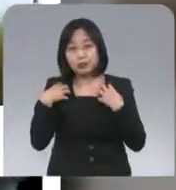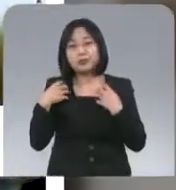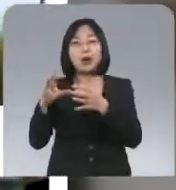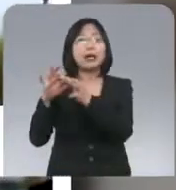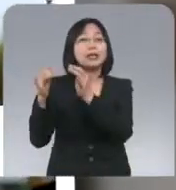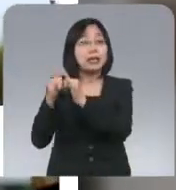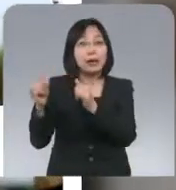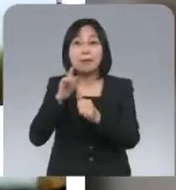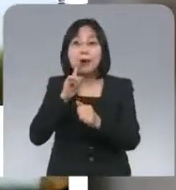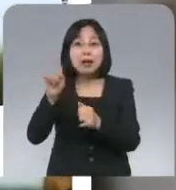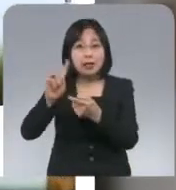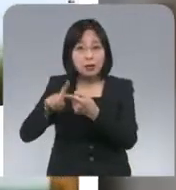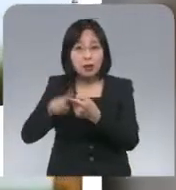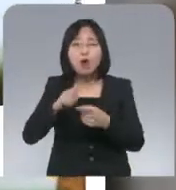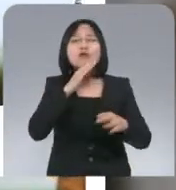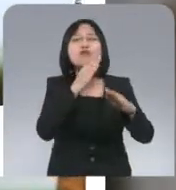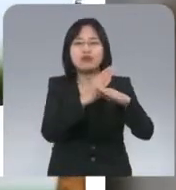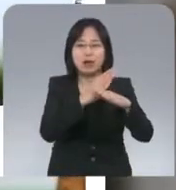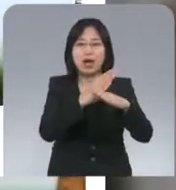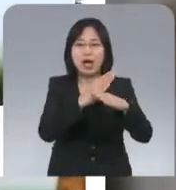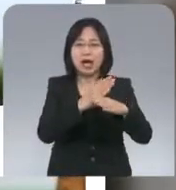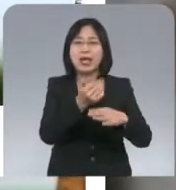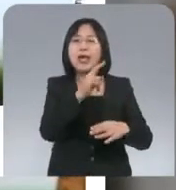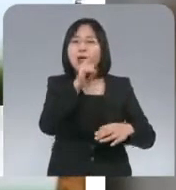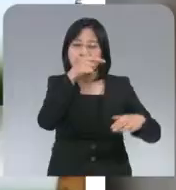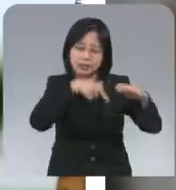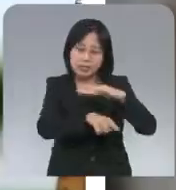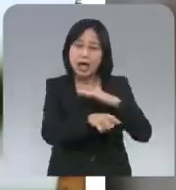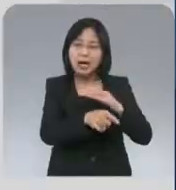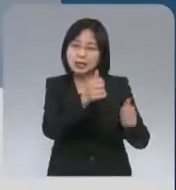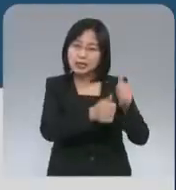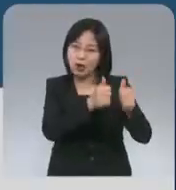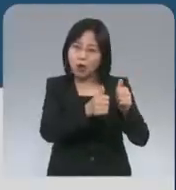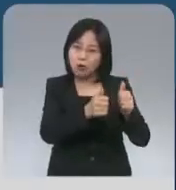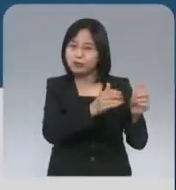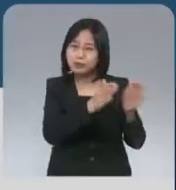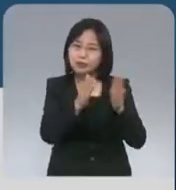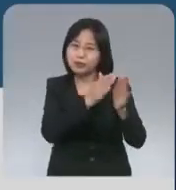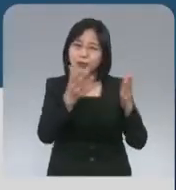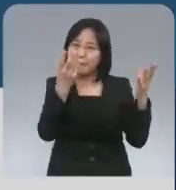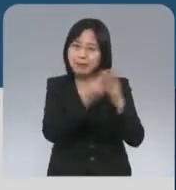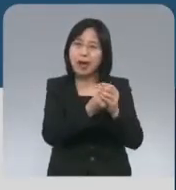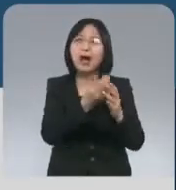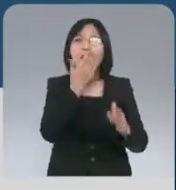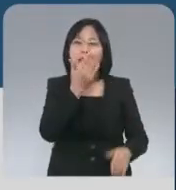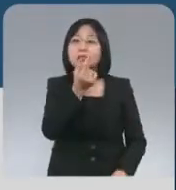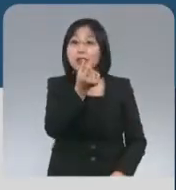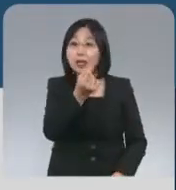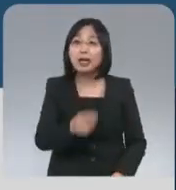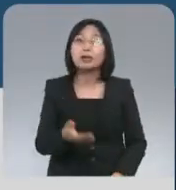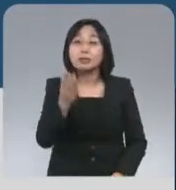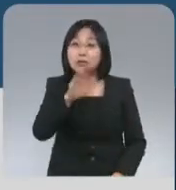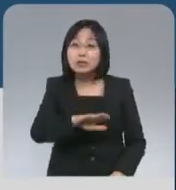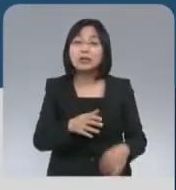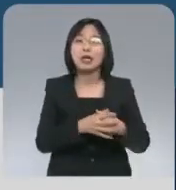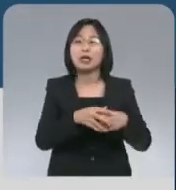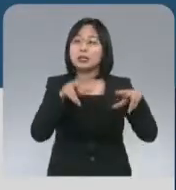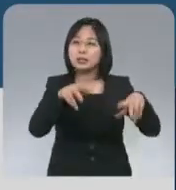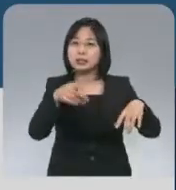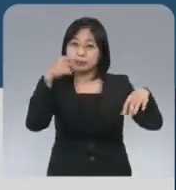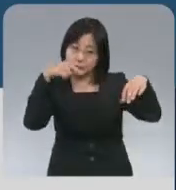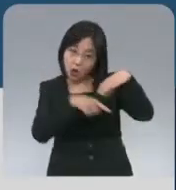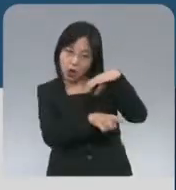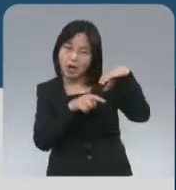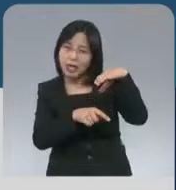emisora cnn también divulgó que pyongyan podría culminar en mayo los preparativos para una prueba nuclear subterránea si bien se ignora si ya ha